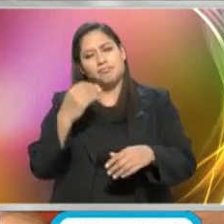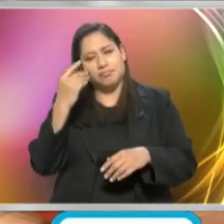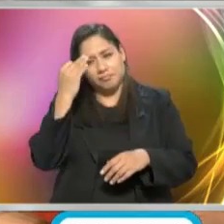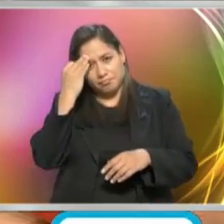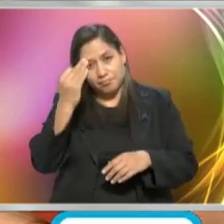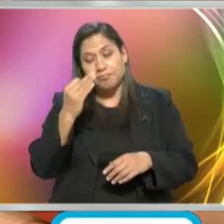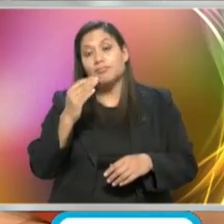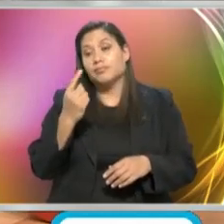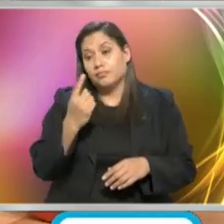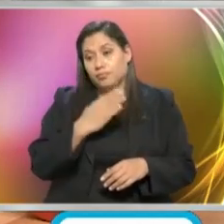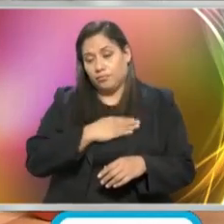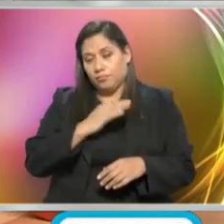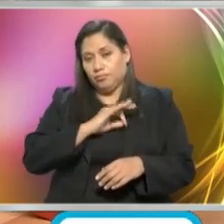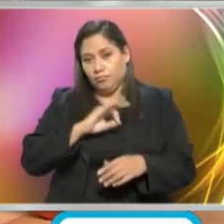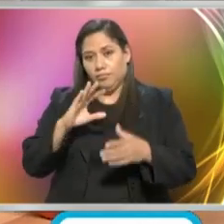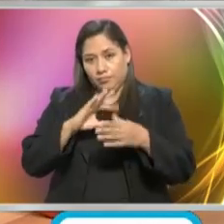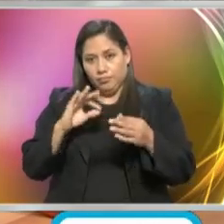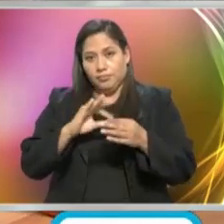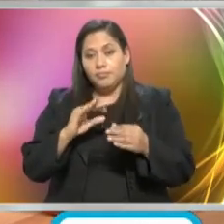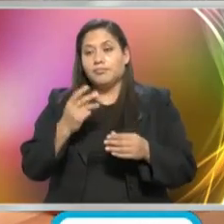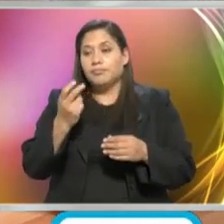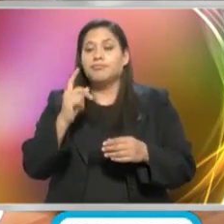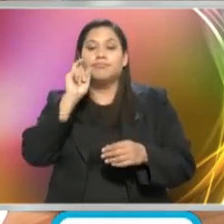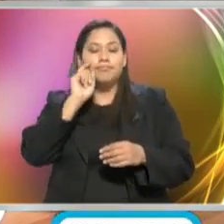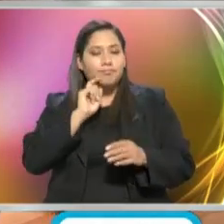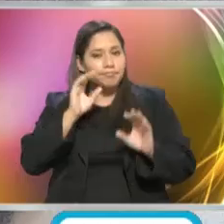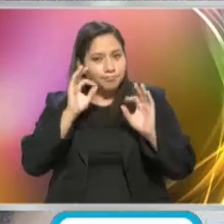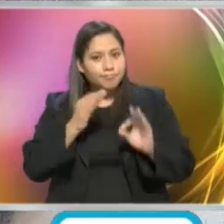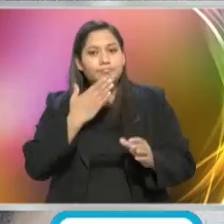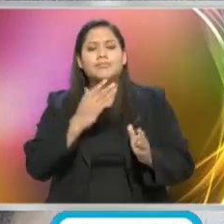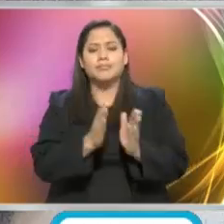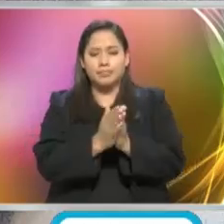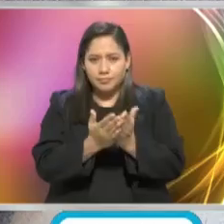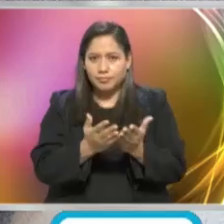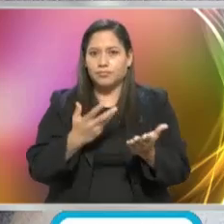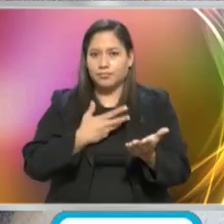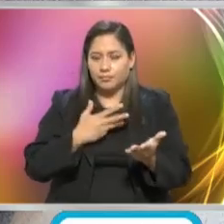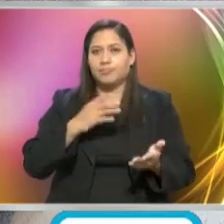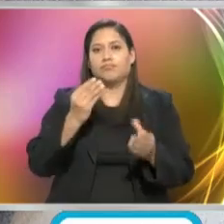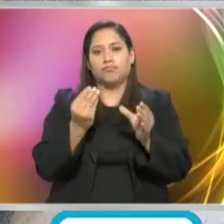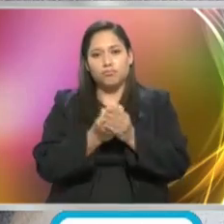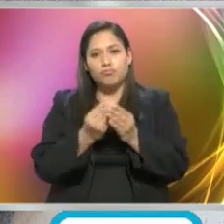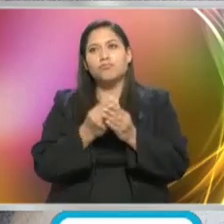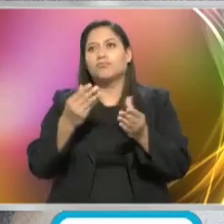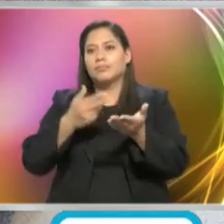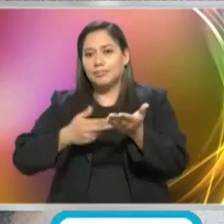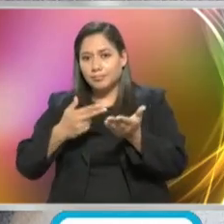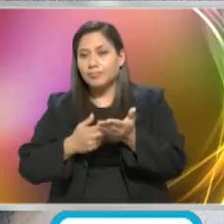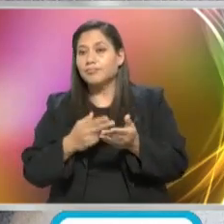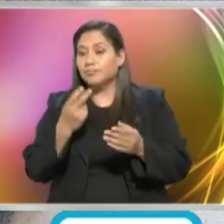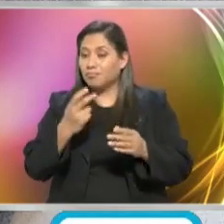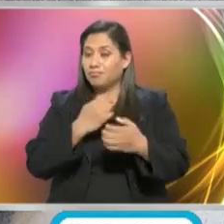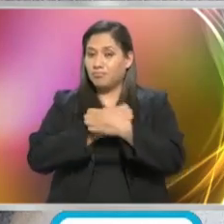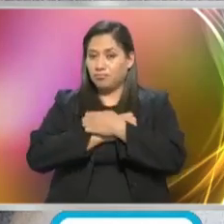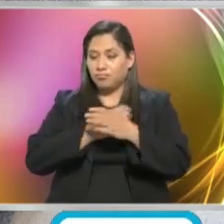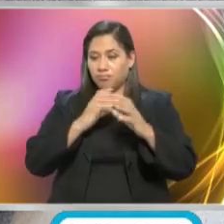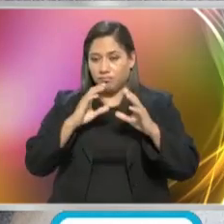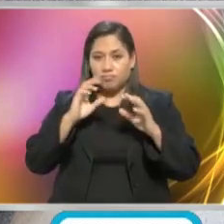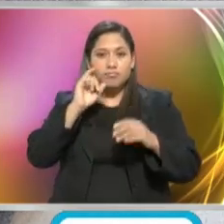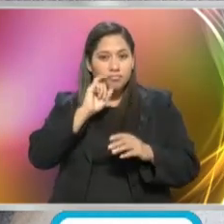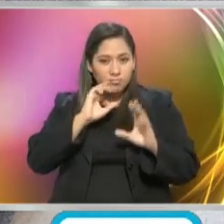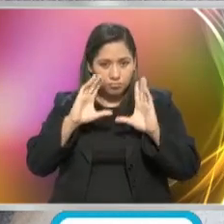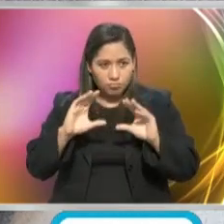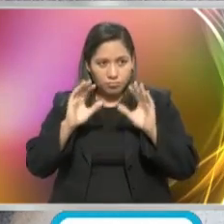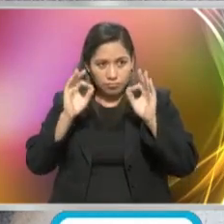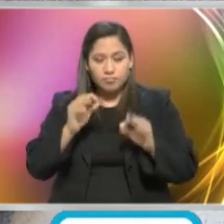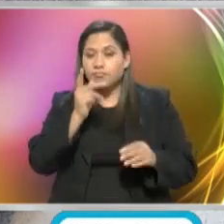bueno, qué bueno que pudiste comentarnos porque hay que tener la sexualidad. Hay libros, hay cursos, hay Así es. talleres que formalmente pueden dar educación sexual, ayudarte a ti